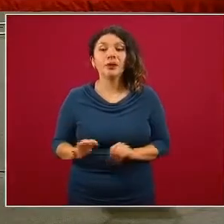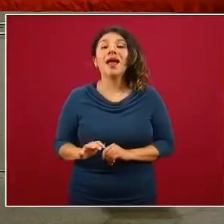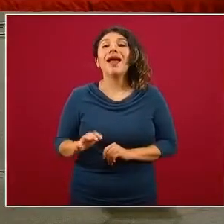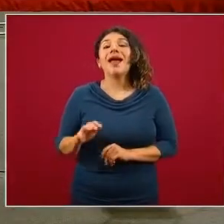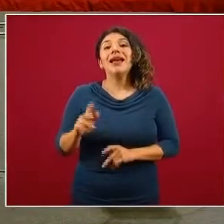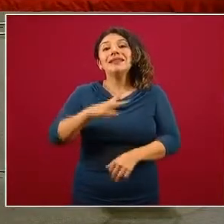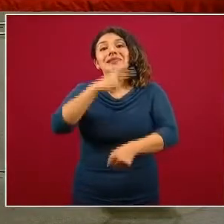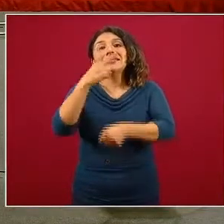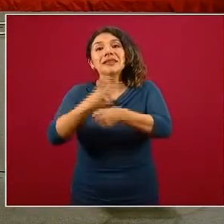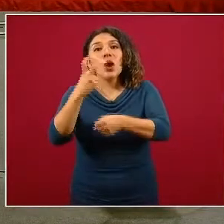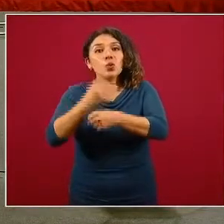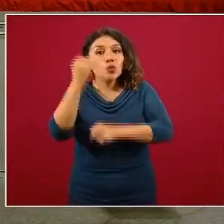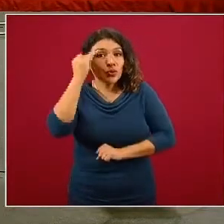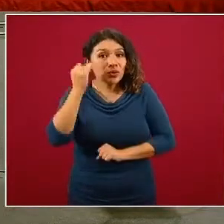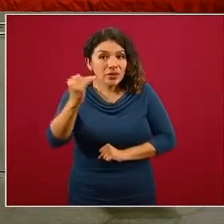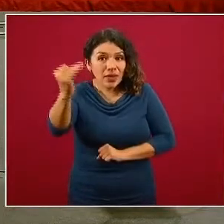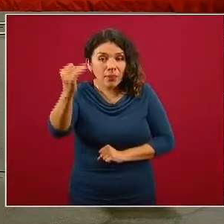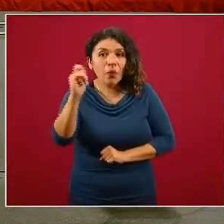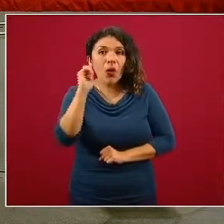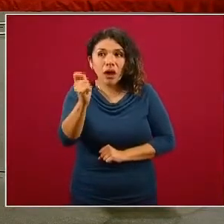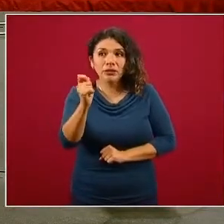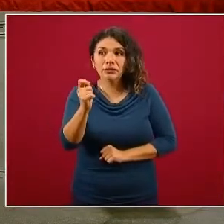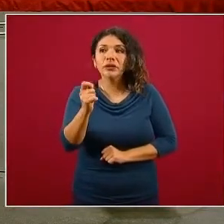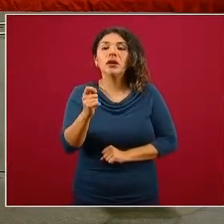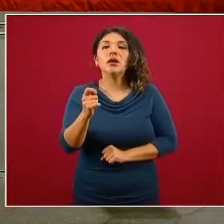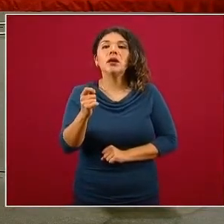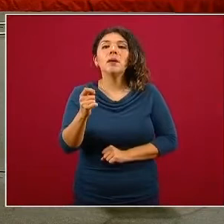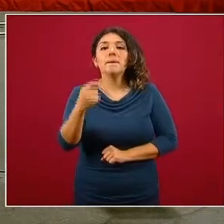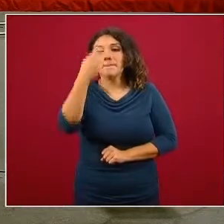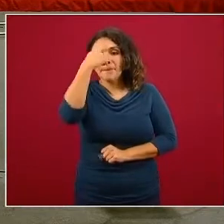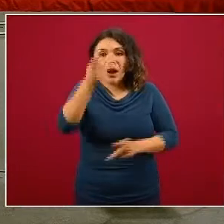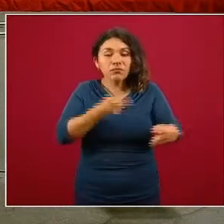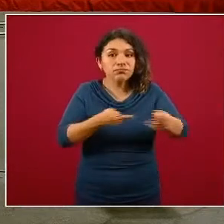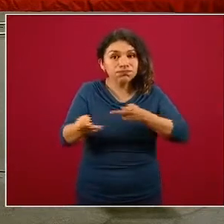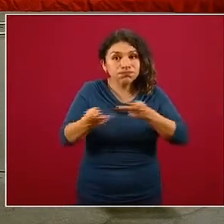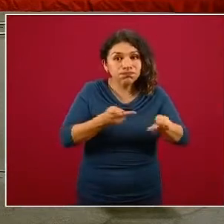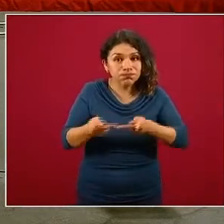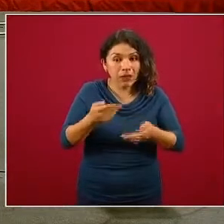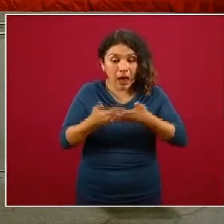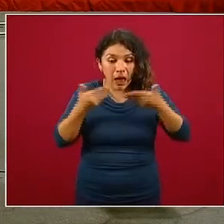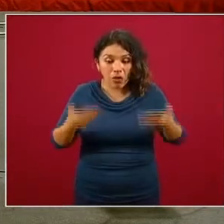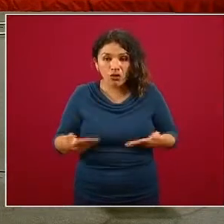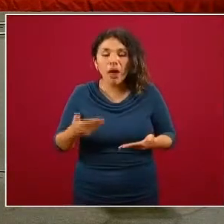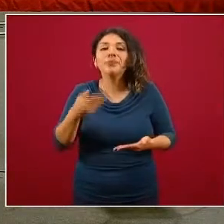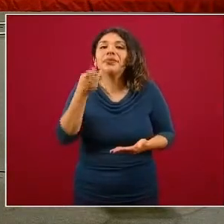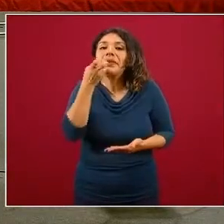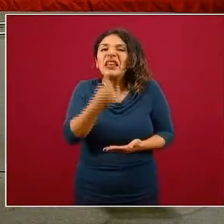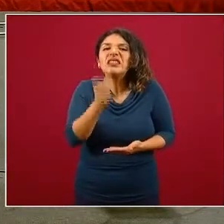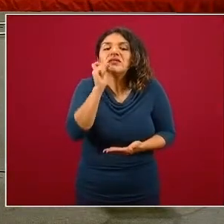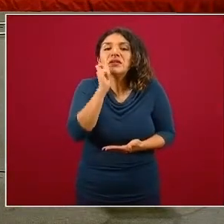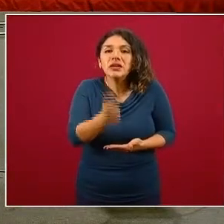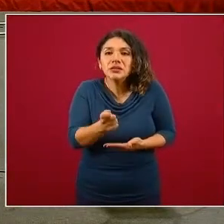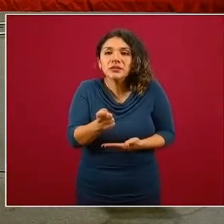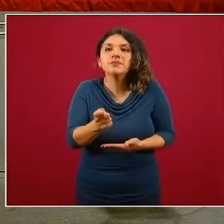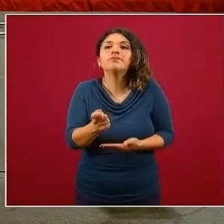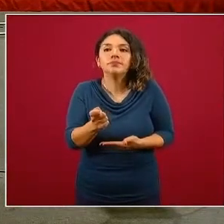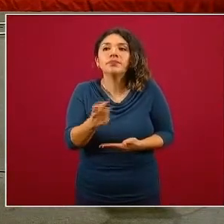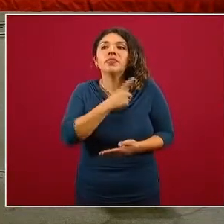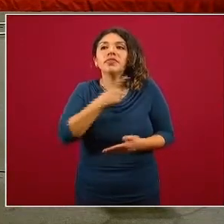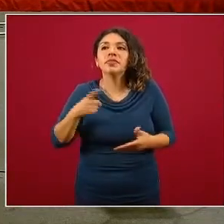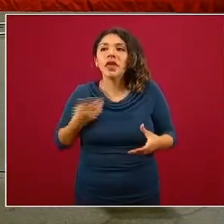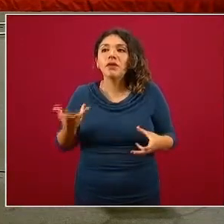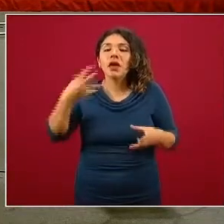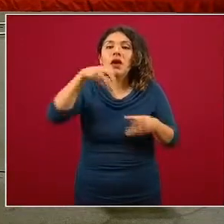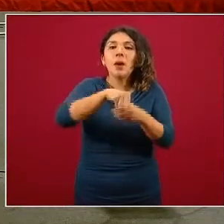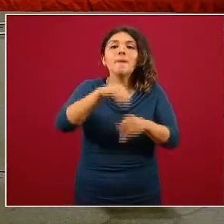B, la segunda etapa, la etapa B, consiste en integrar de una